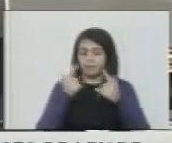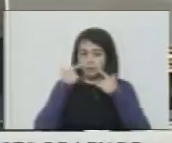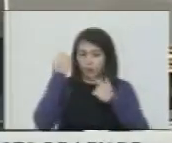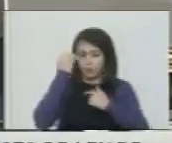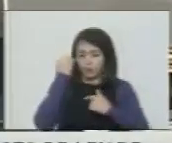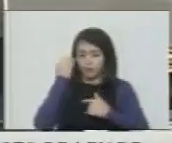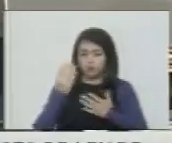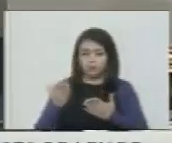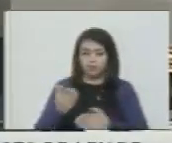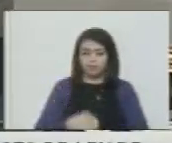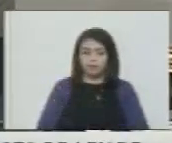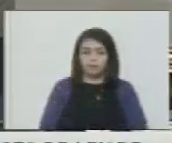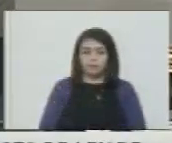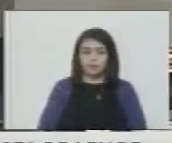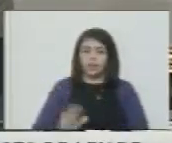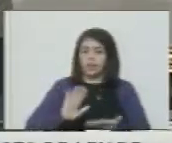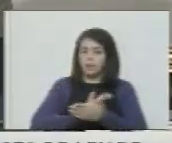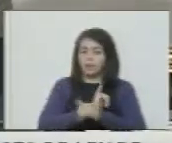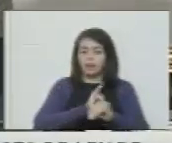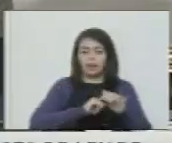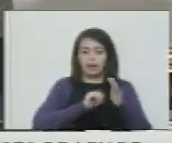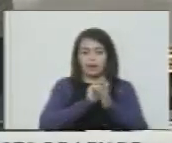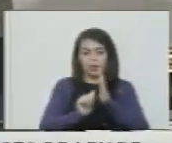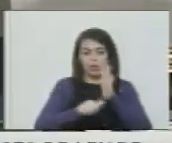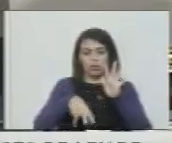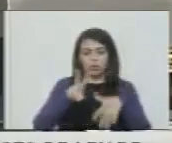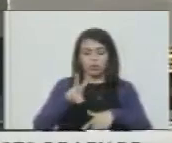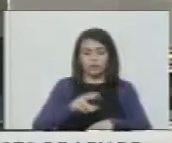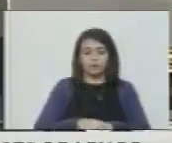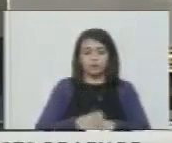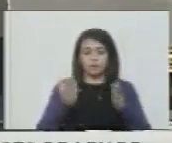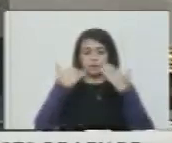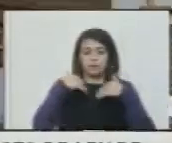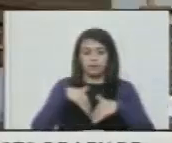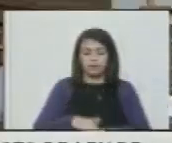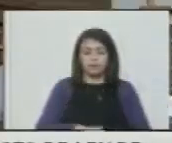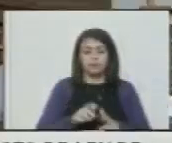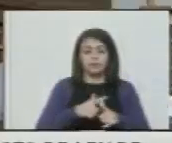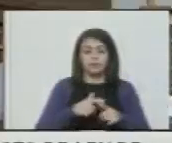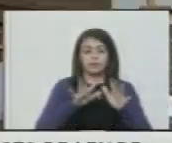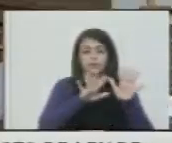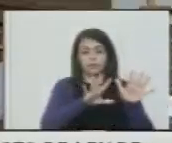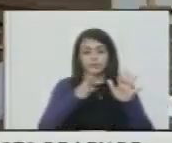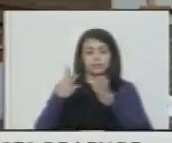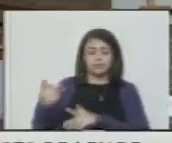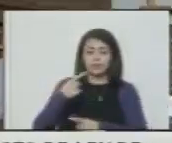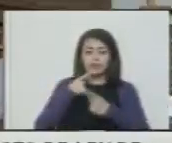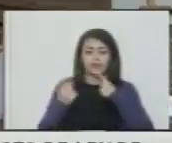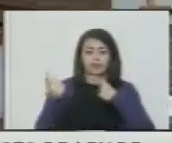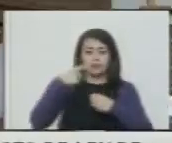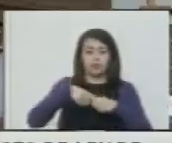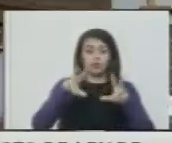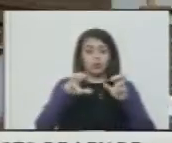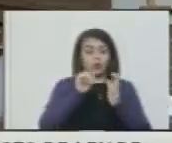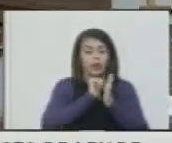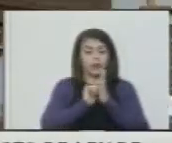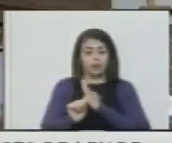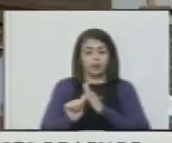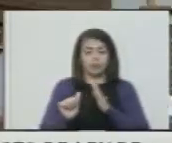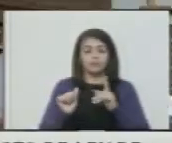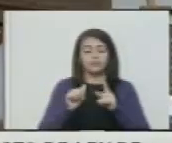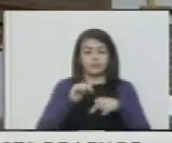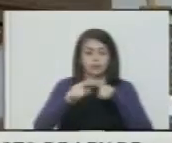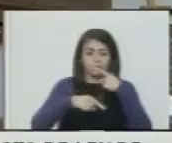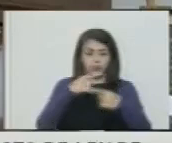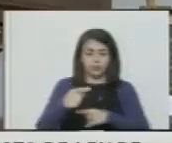presidente. En consideración. Eliminado el artículo 12. Siguiente. Décimo noveno. Se propone incorporar un nuevo